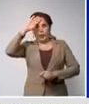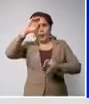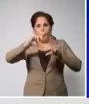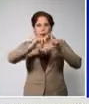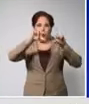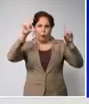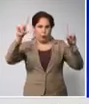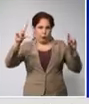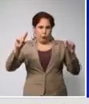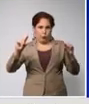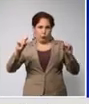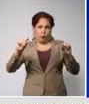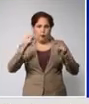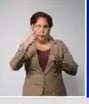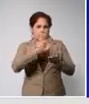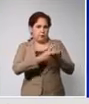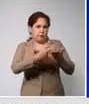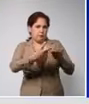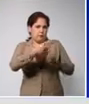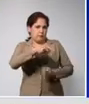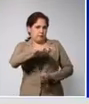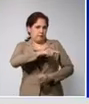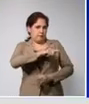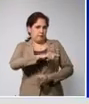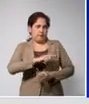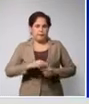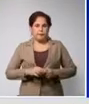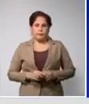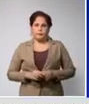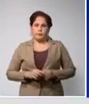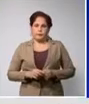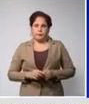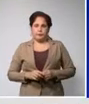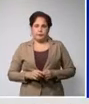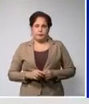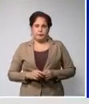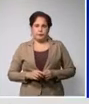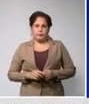los últimos 15 días hasta el día de ayer.